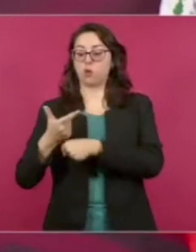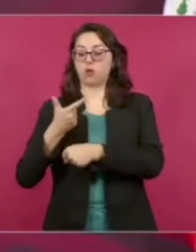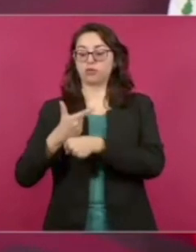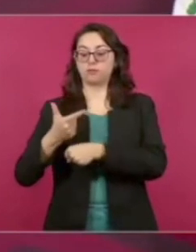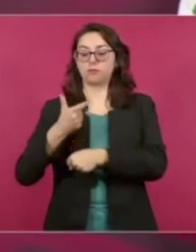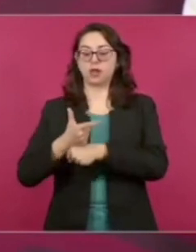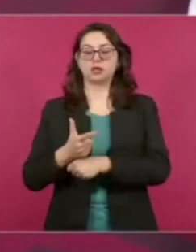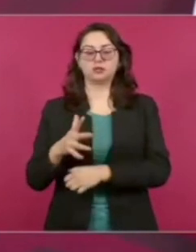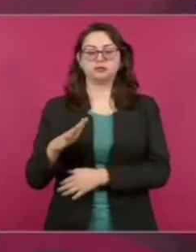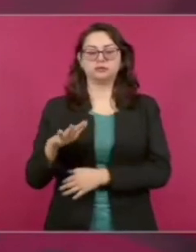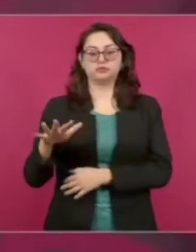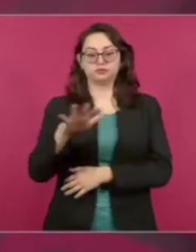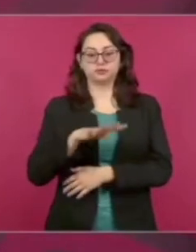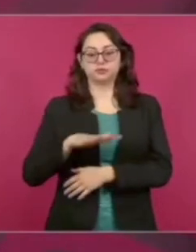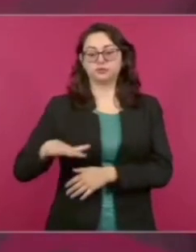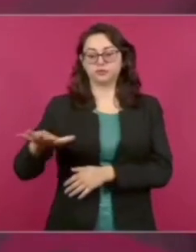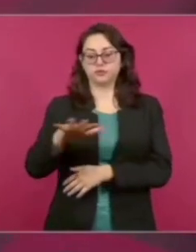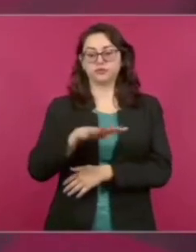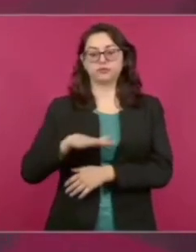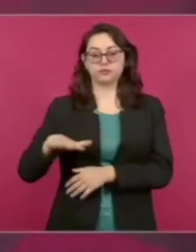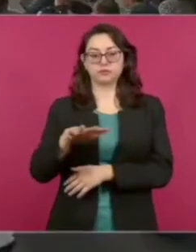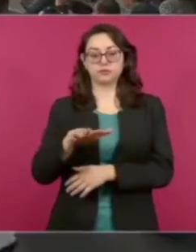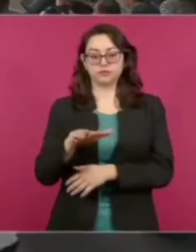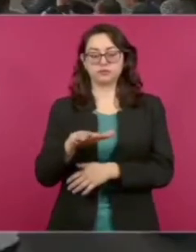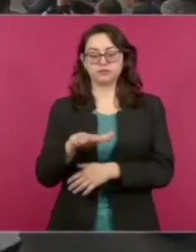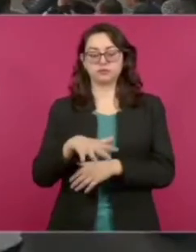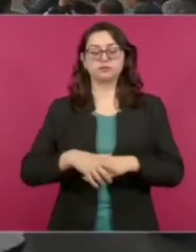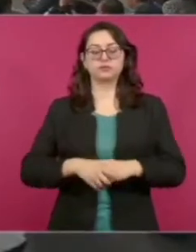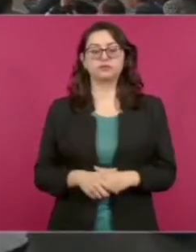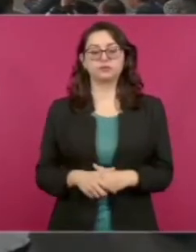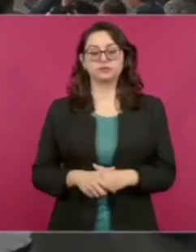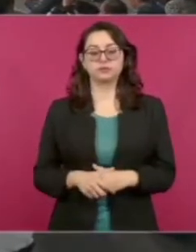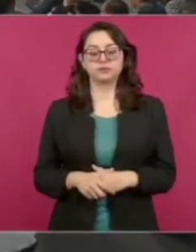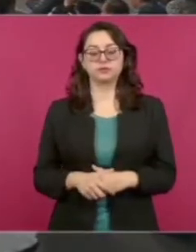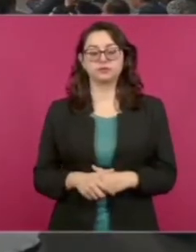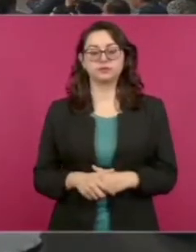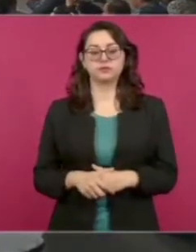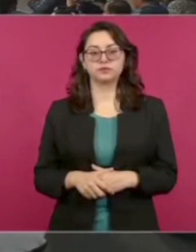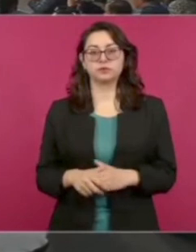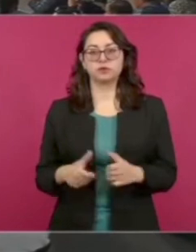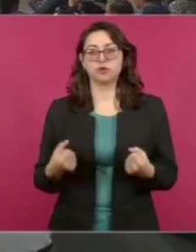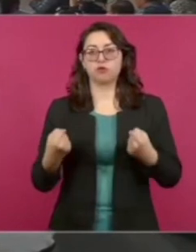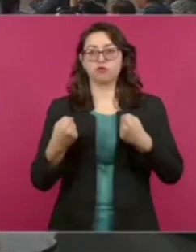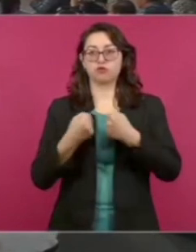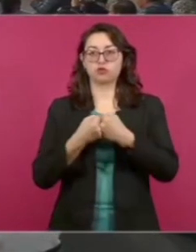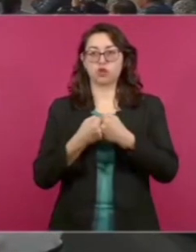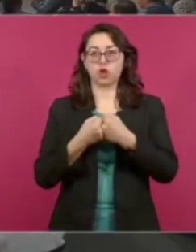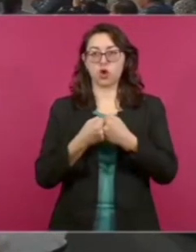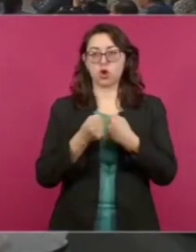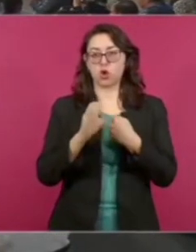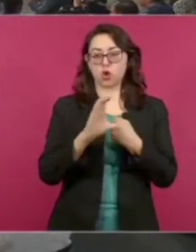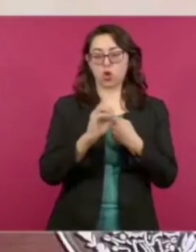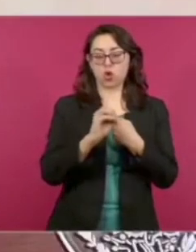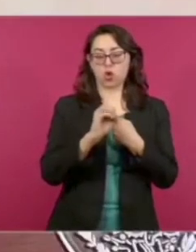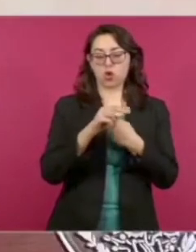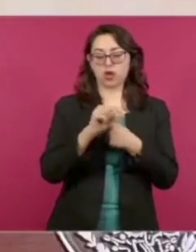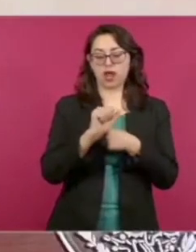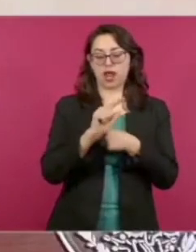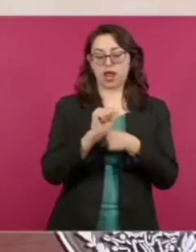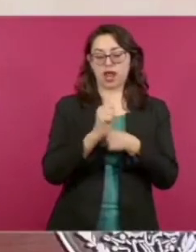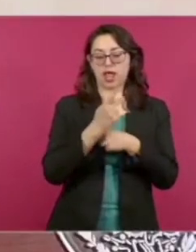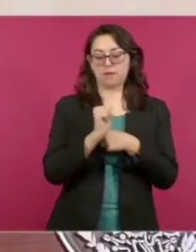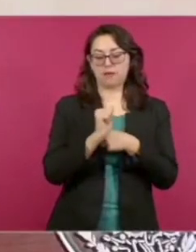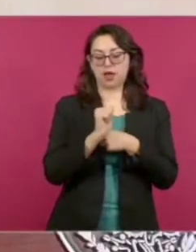Motocintla, hacia Huistla, pero sobre todo de frontera Comalapa hacia